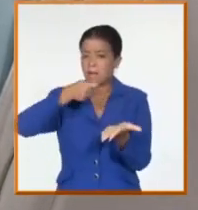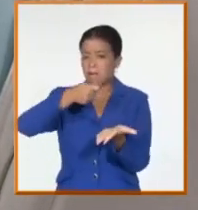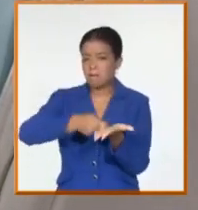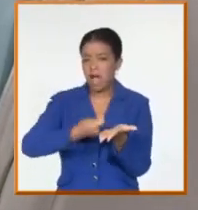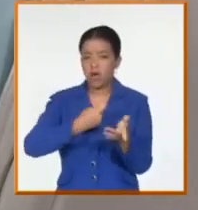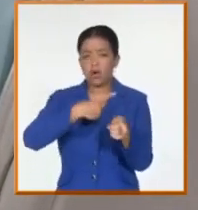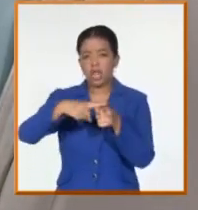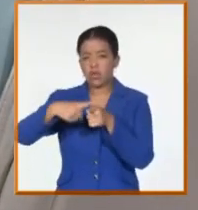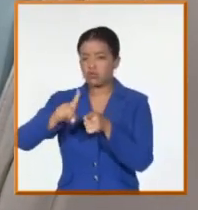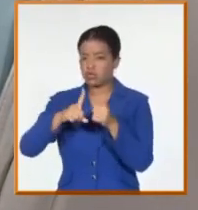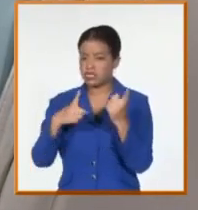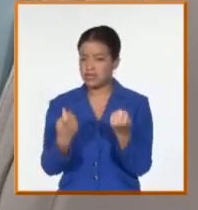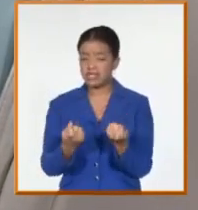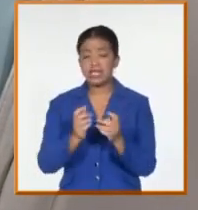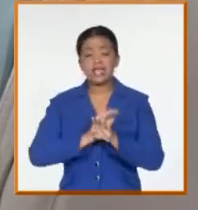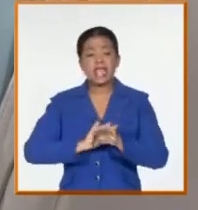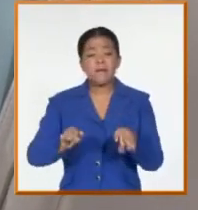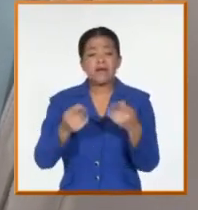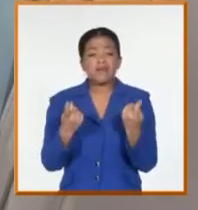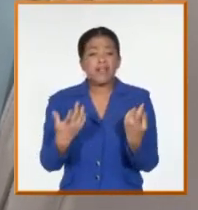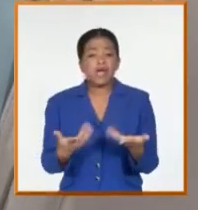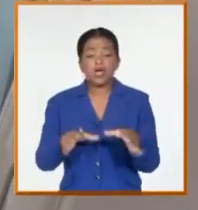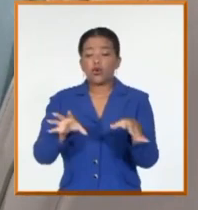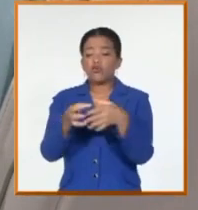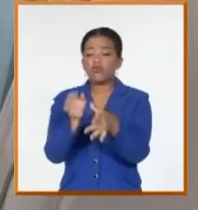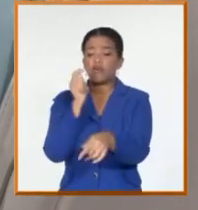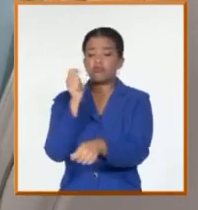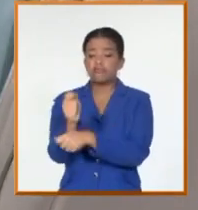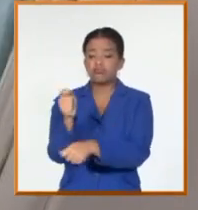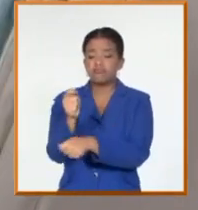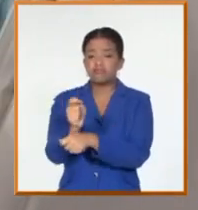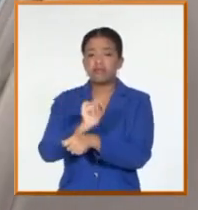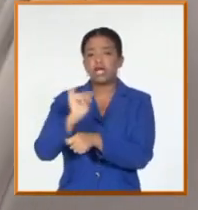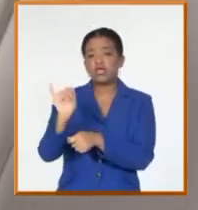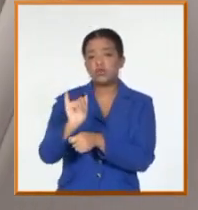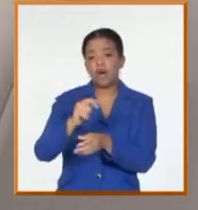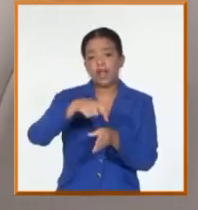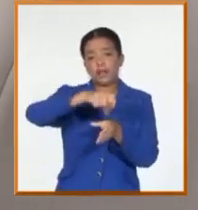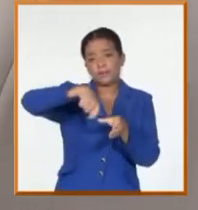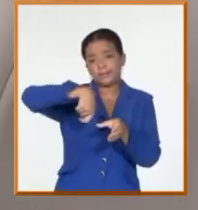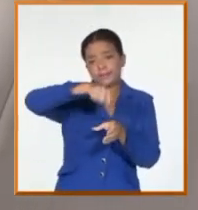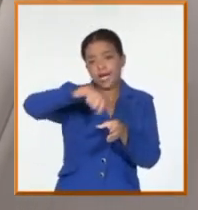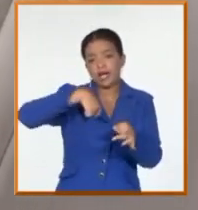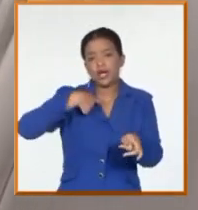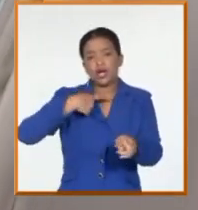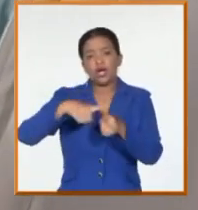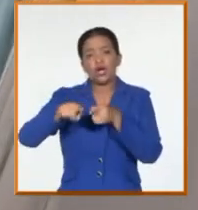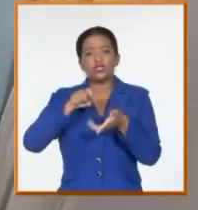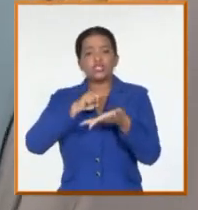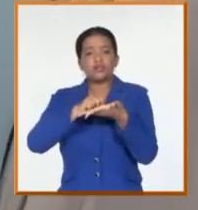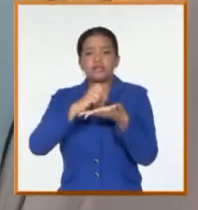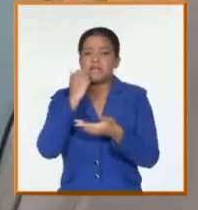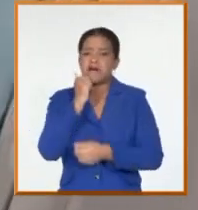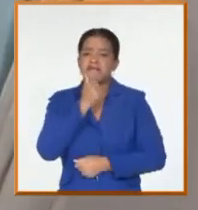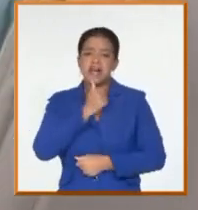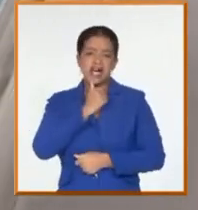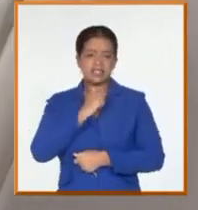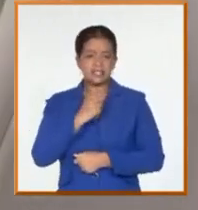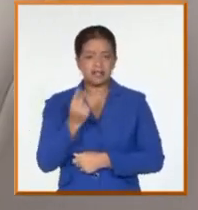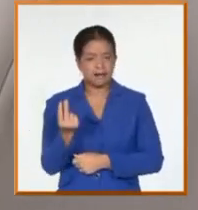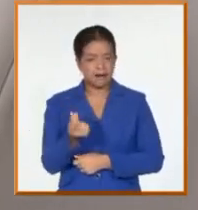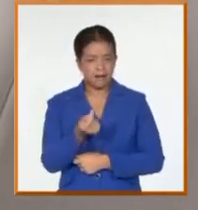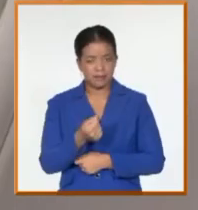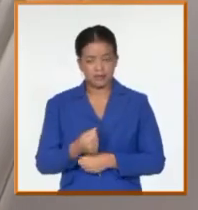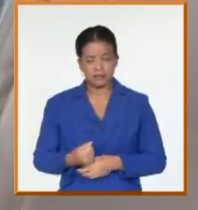sea enseñar a las personas y hacerlo que poner un poco poner otro otros tipos de por lo tanto es el que más rápido se puede se puede avanzar